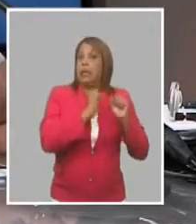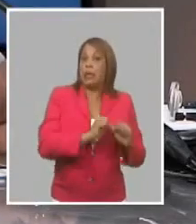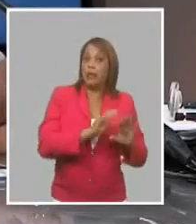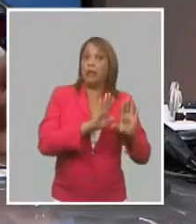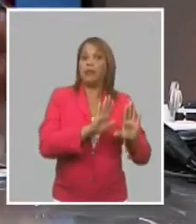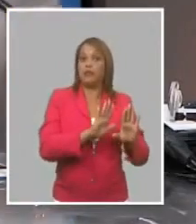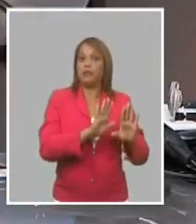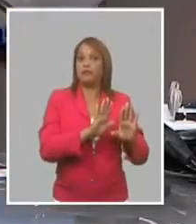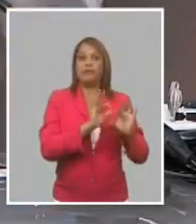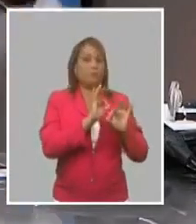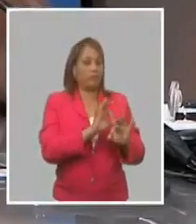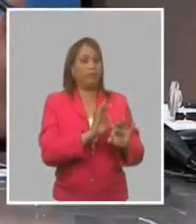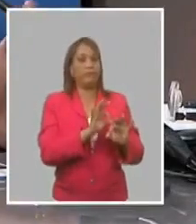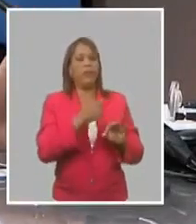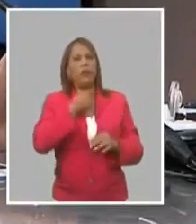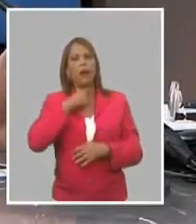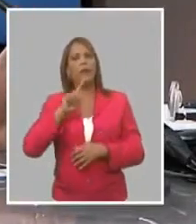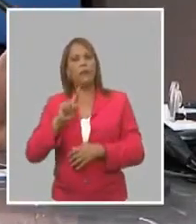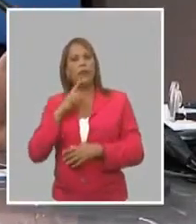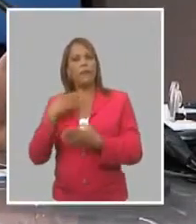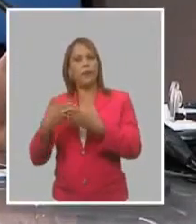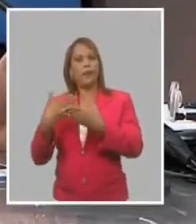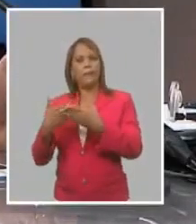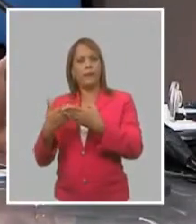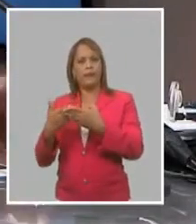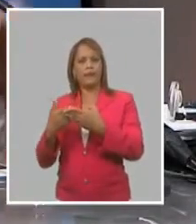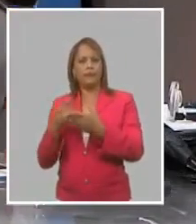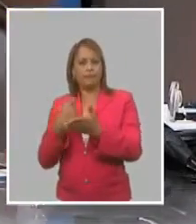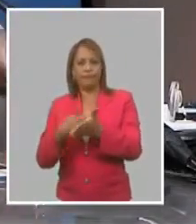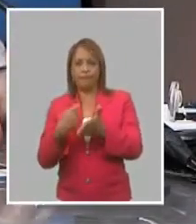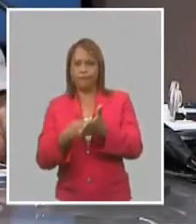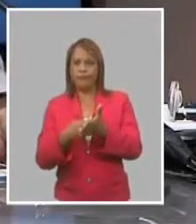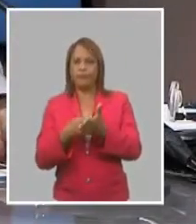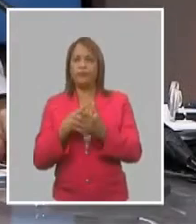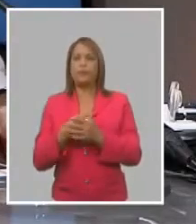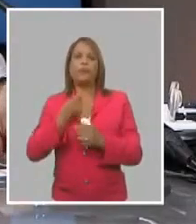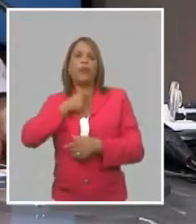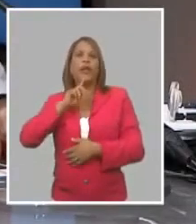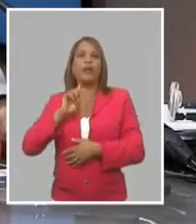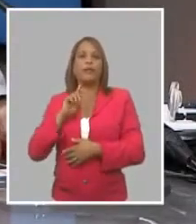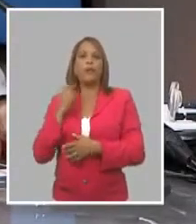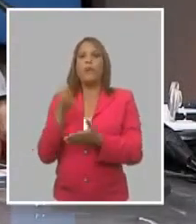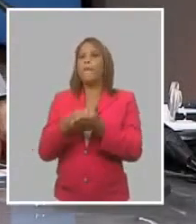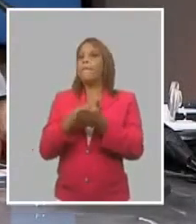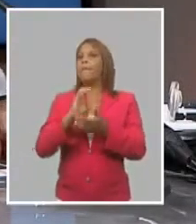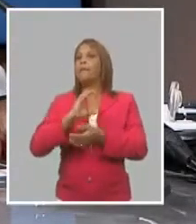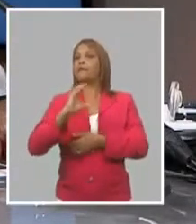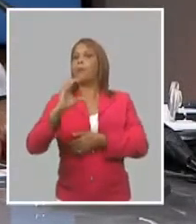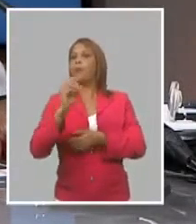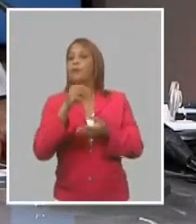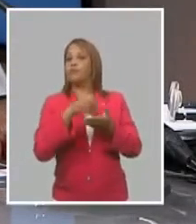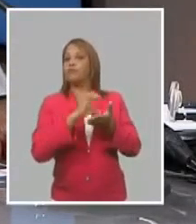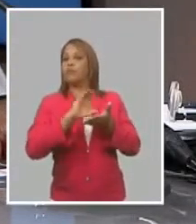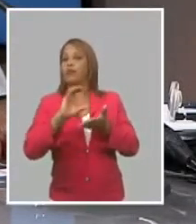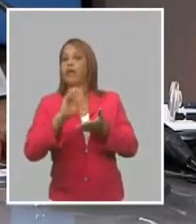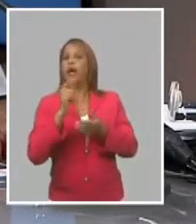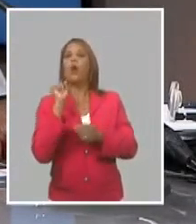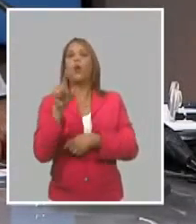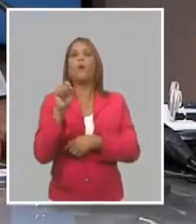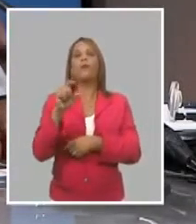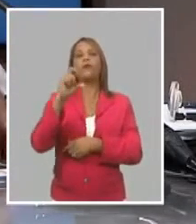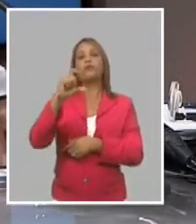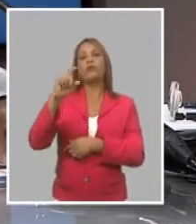1. Vamos a poner el ejemplo de la entidad presupuestada, que tenía un presupuesto en peso y compró